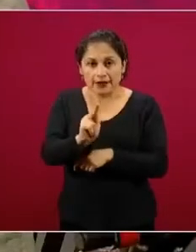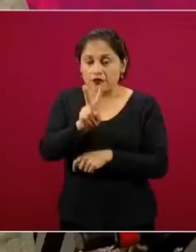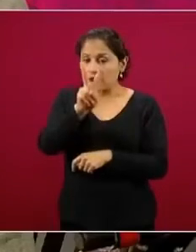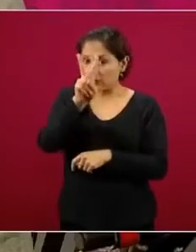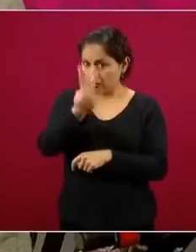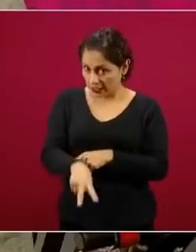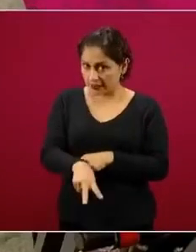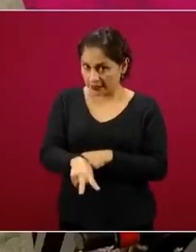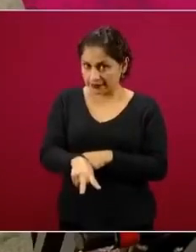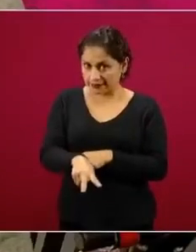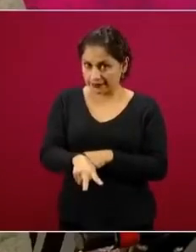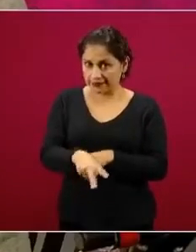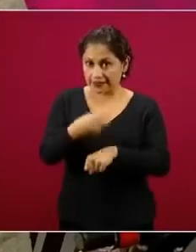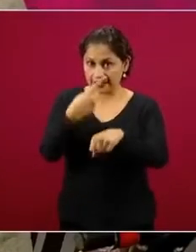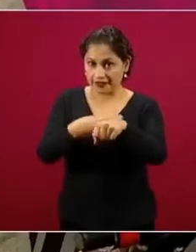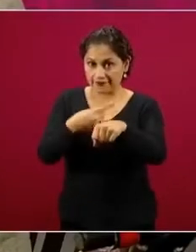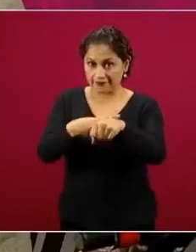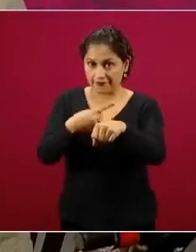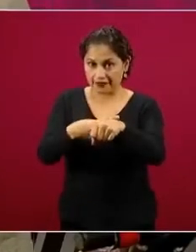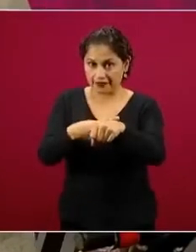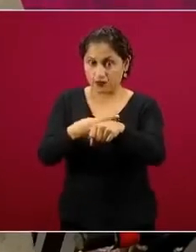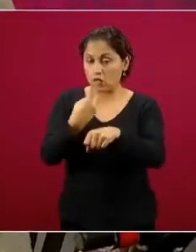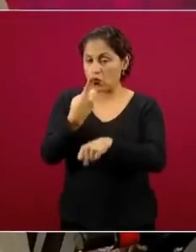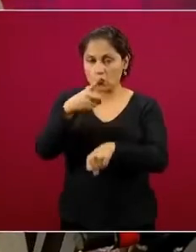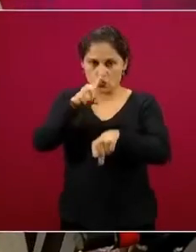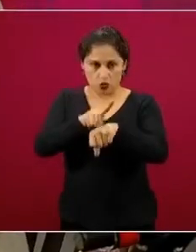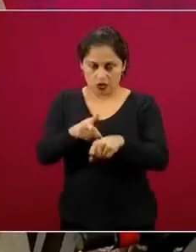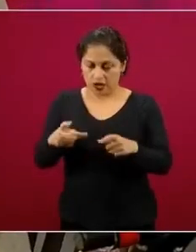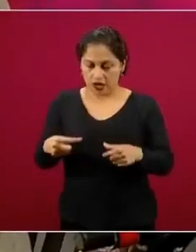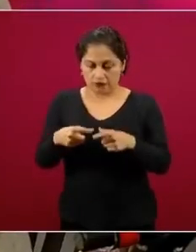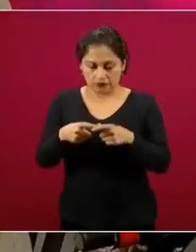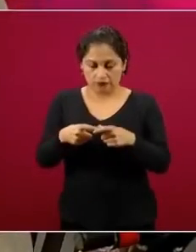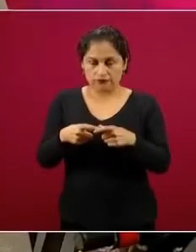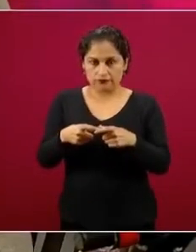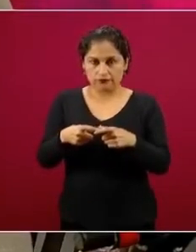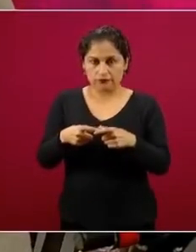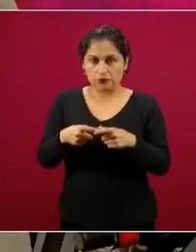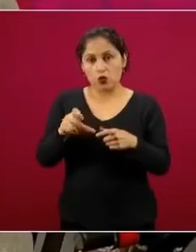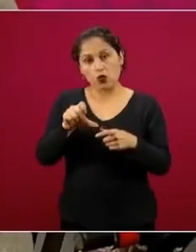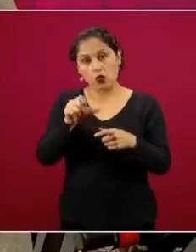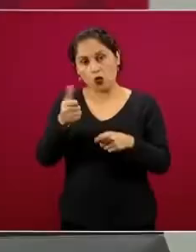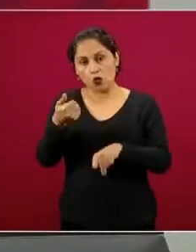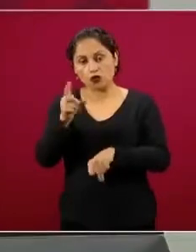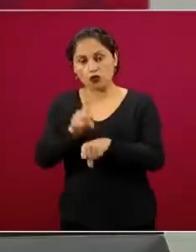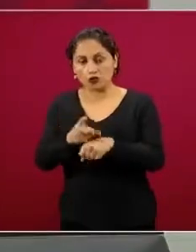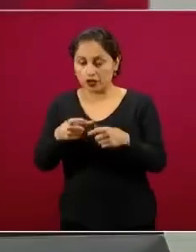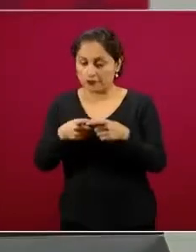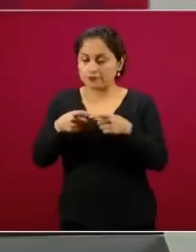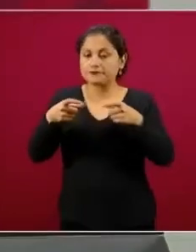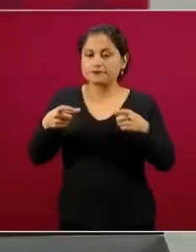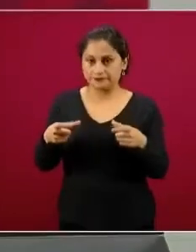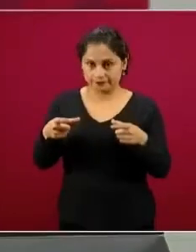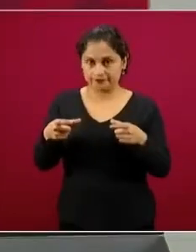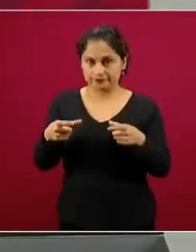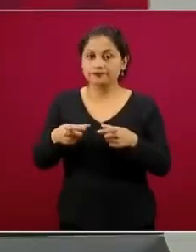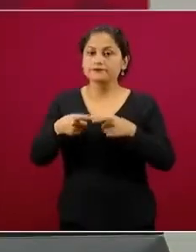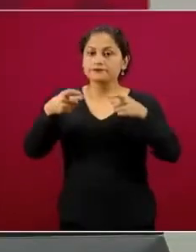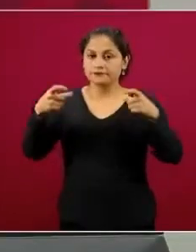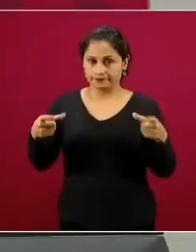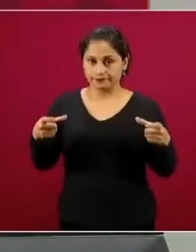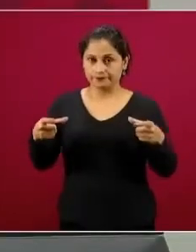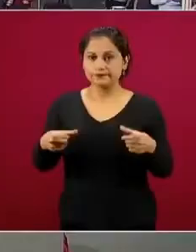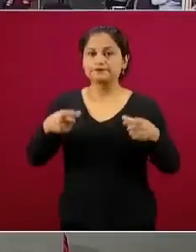tener una proporción que es mayor que el día anterior. Esto, les comento aquí un dato